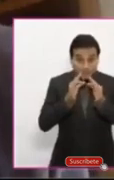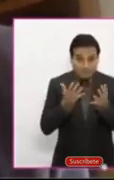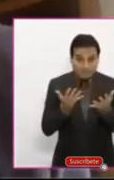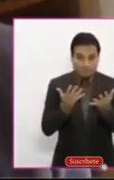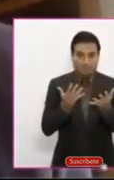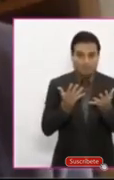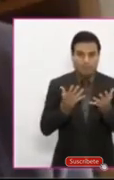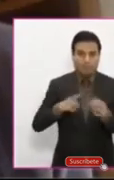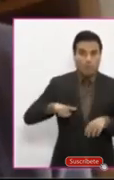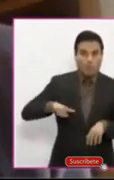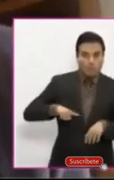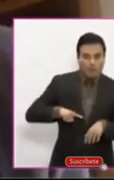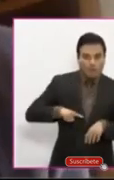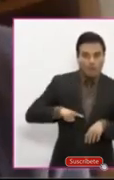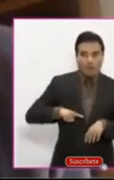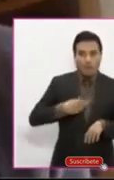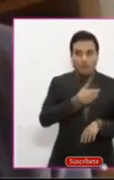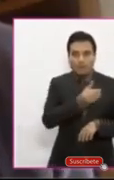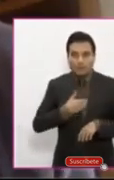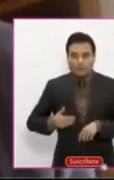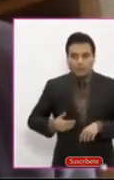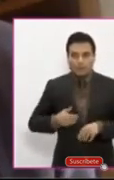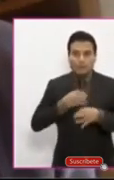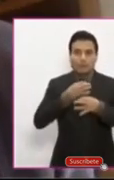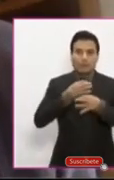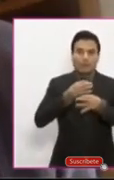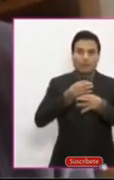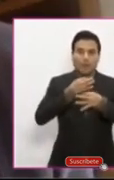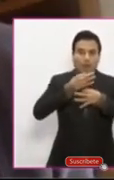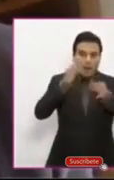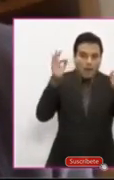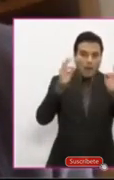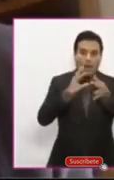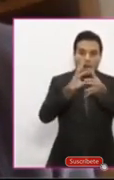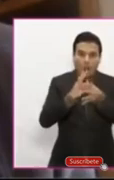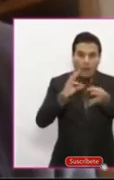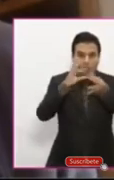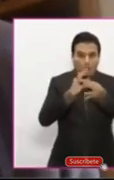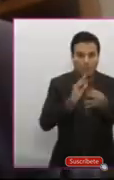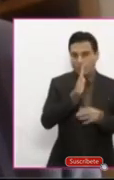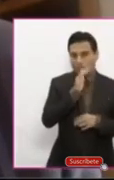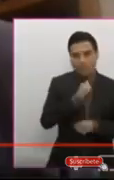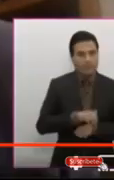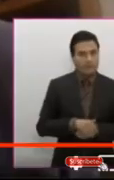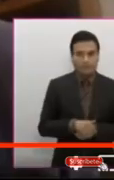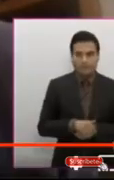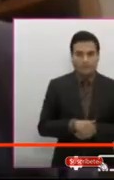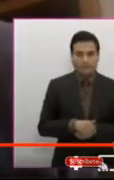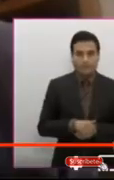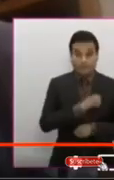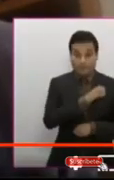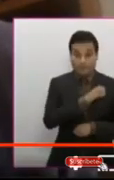campañas gubernamentales que cuando hay campañas electorales no hay mañaneras